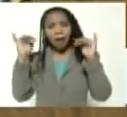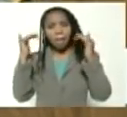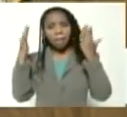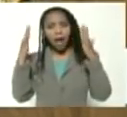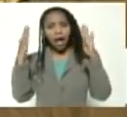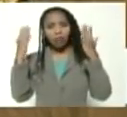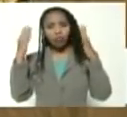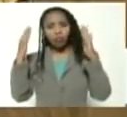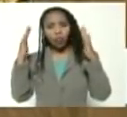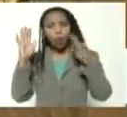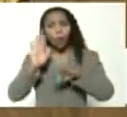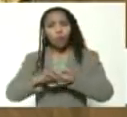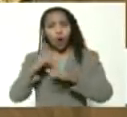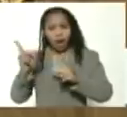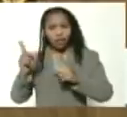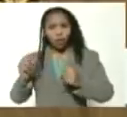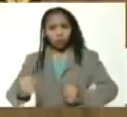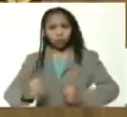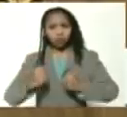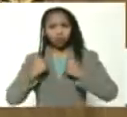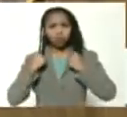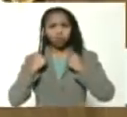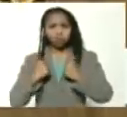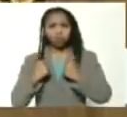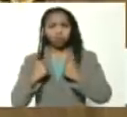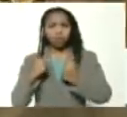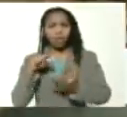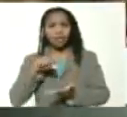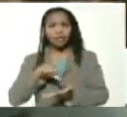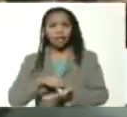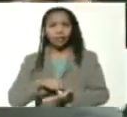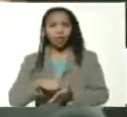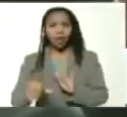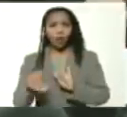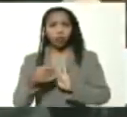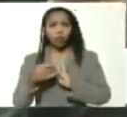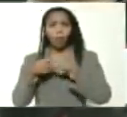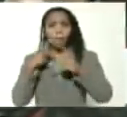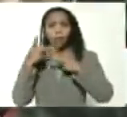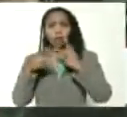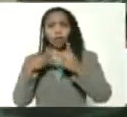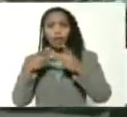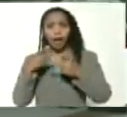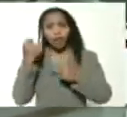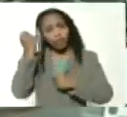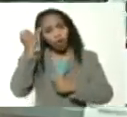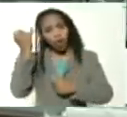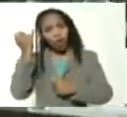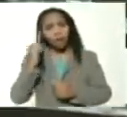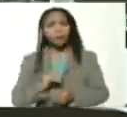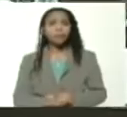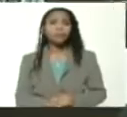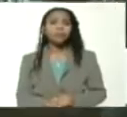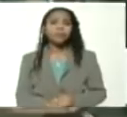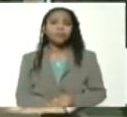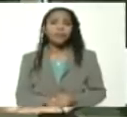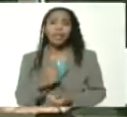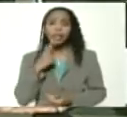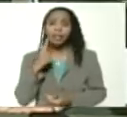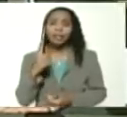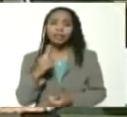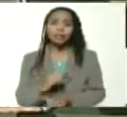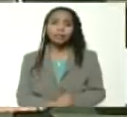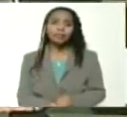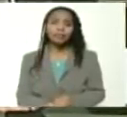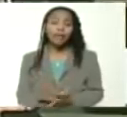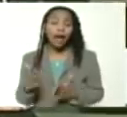han sido valientes en medio de las contradicciones políticas e ideológicas de decir que